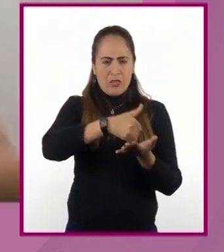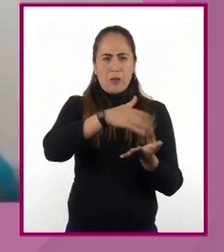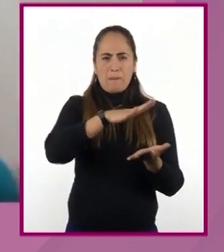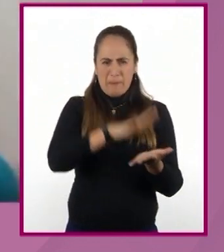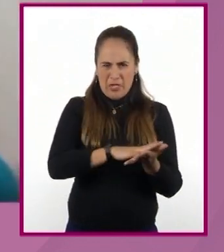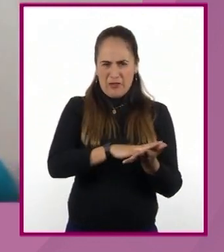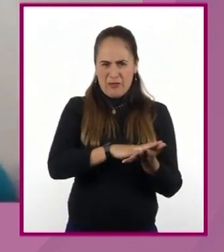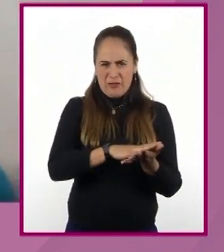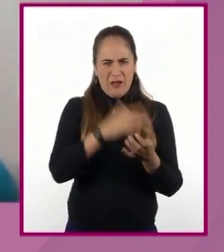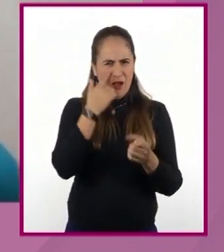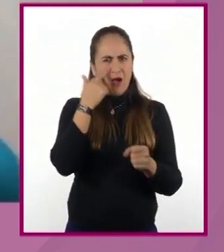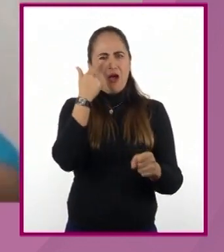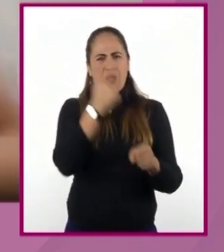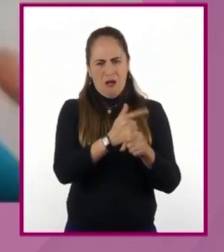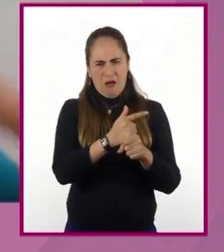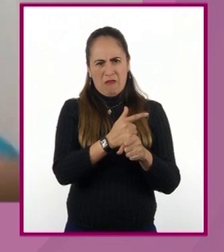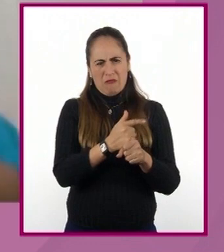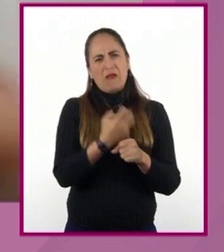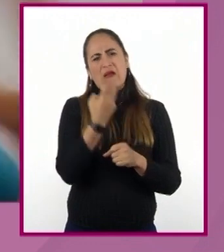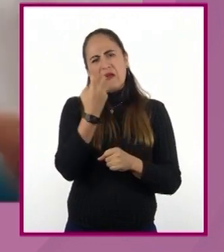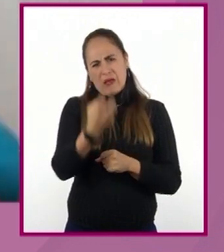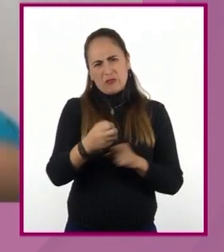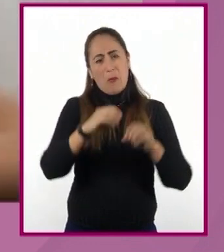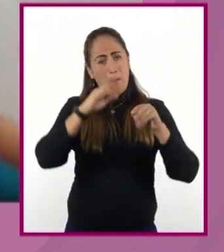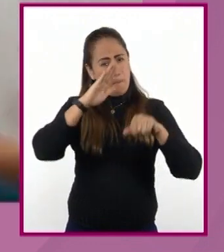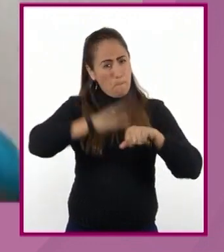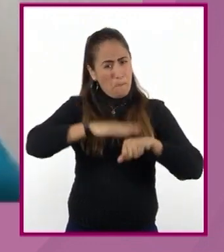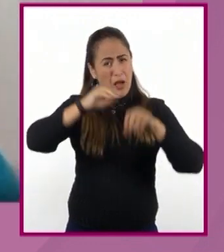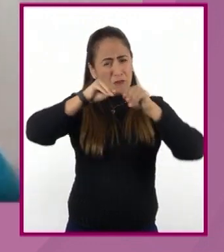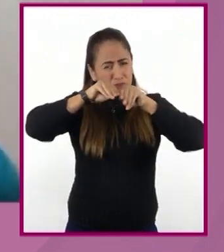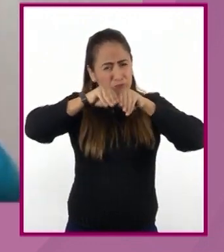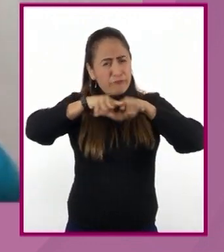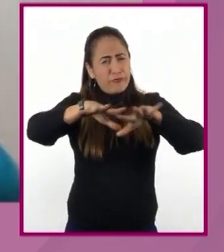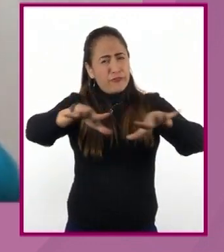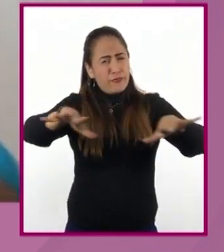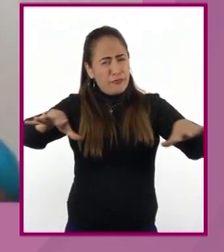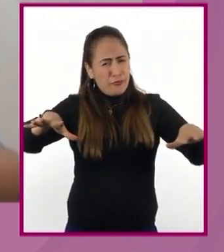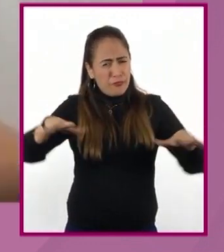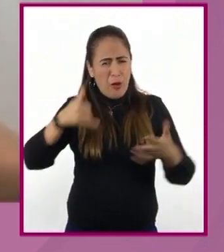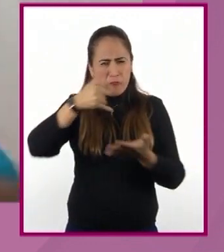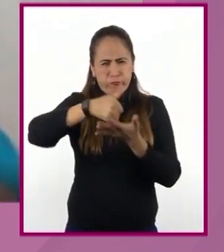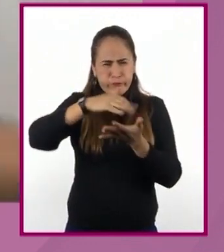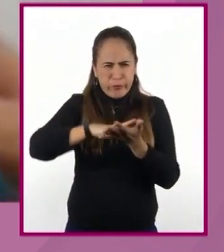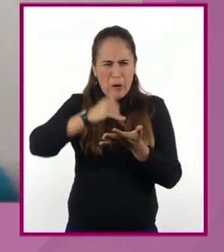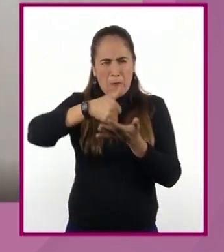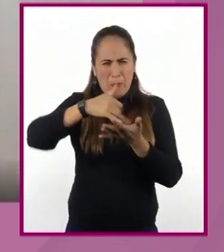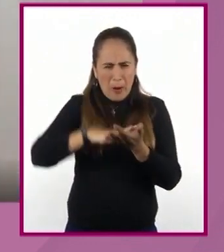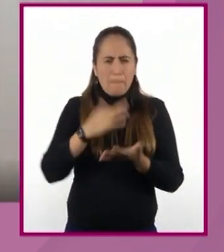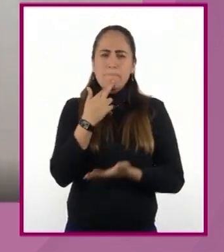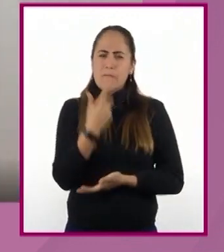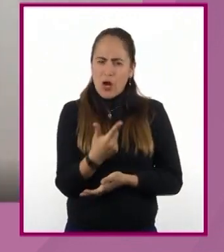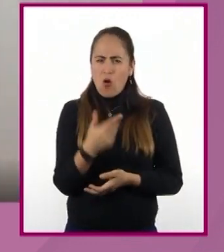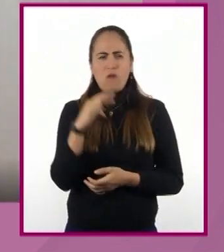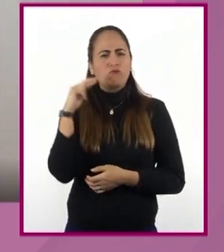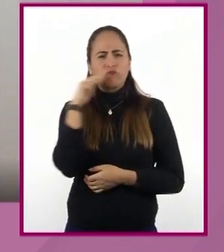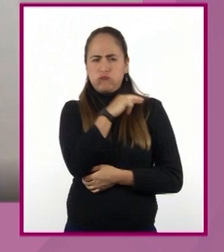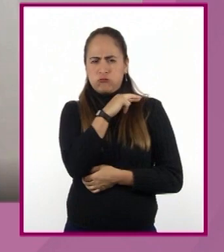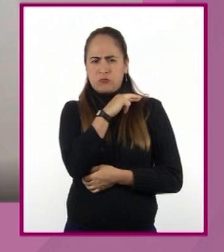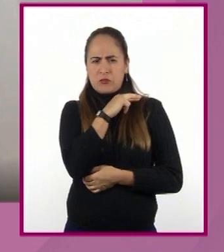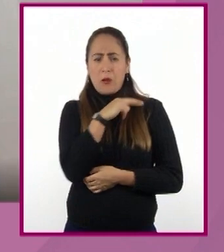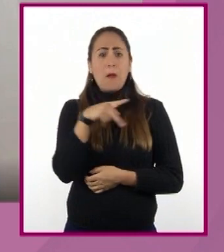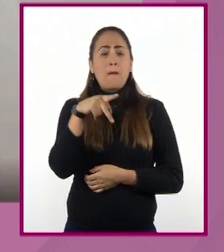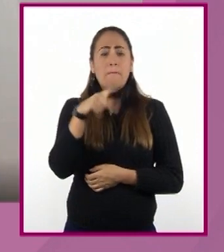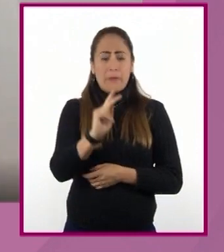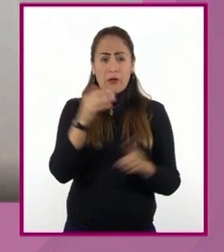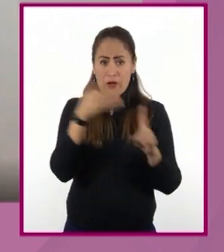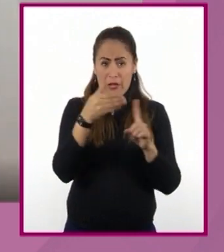Gutenberg hizo que todo se hiciera más masivo, o sea, se hiciera mucho mejor y más rápido, pero no propiamente con